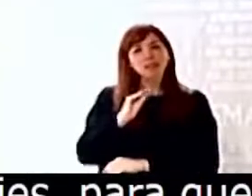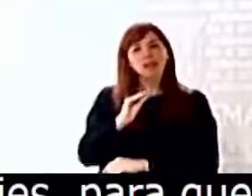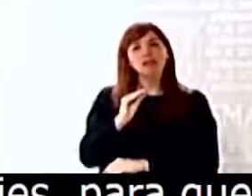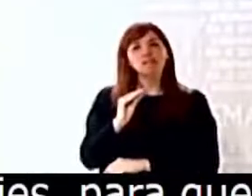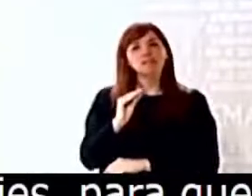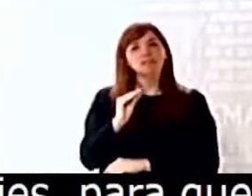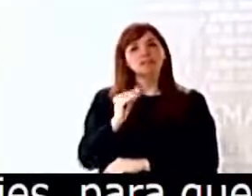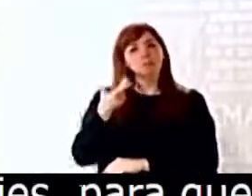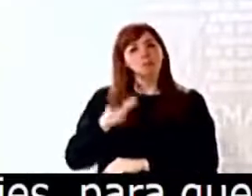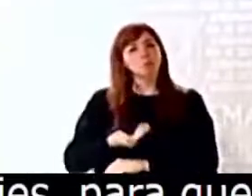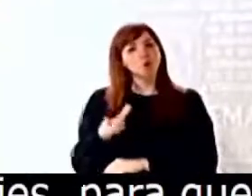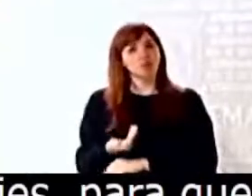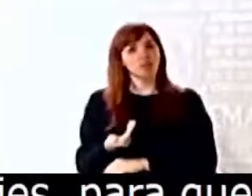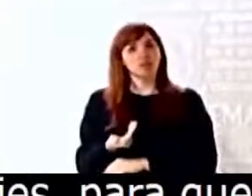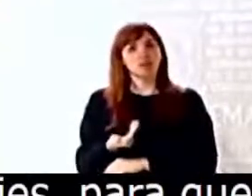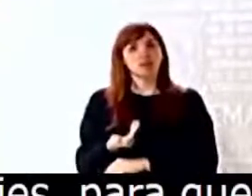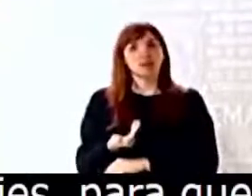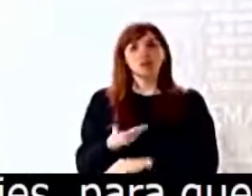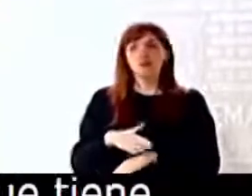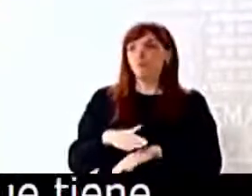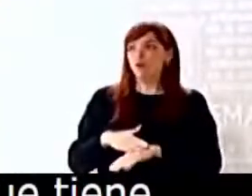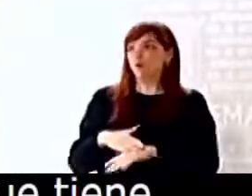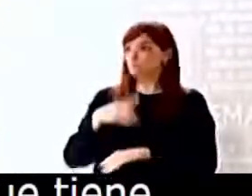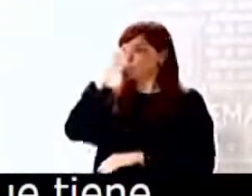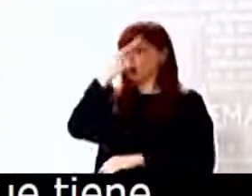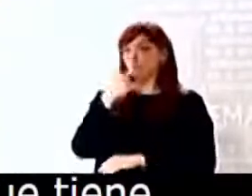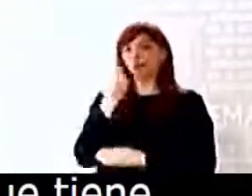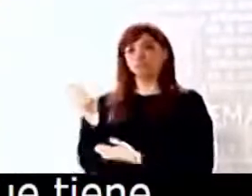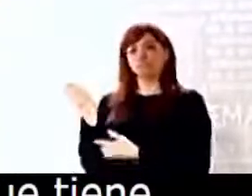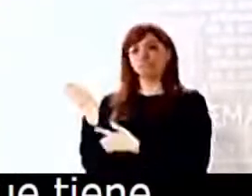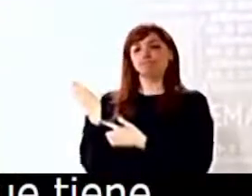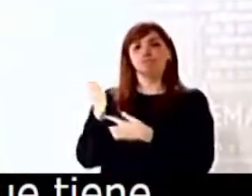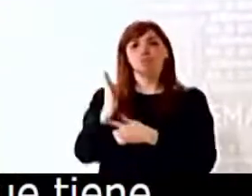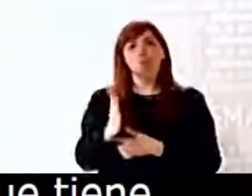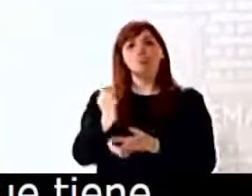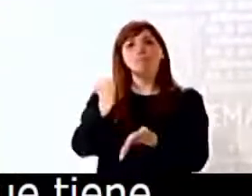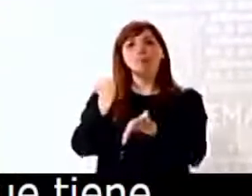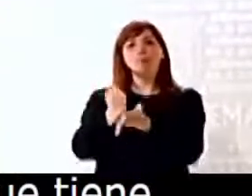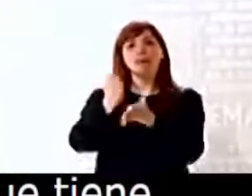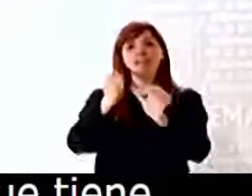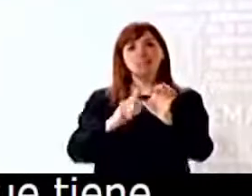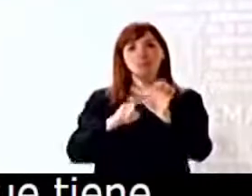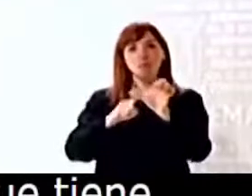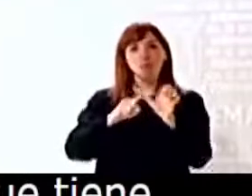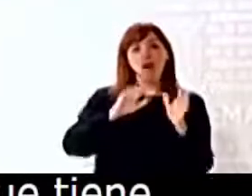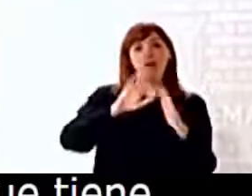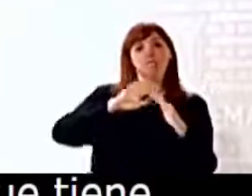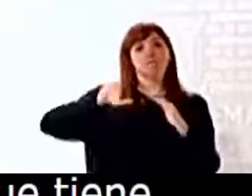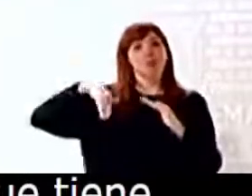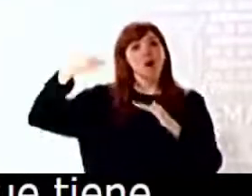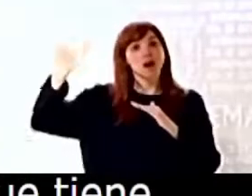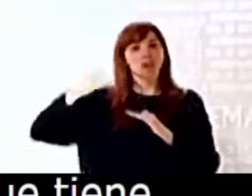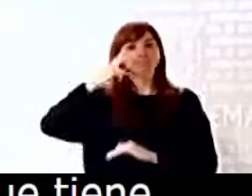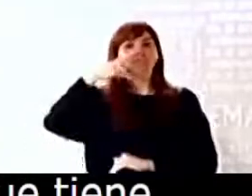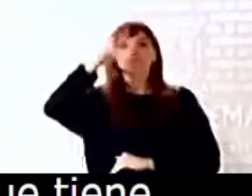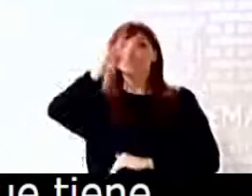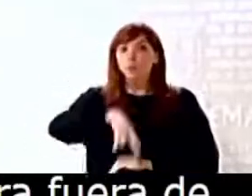que tiene instalar la imagen de marca de Extremadura fuera de